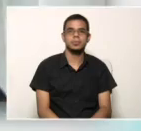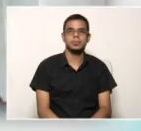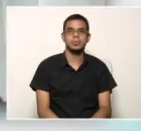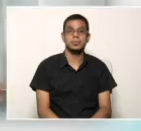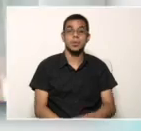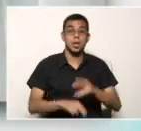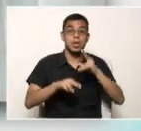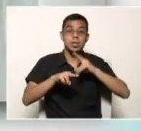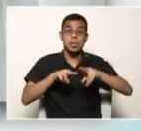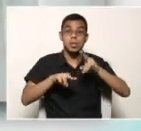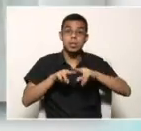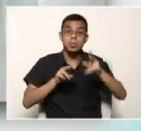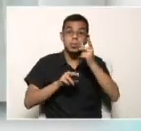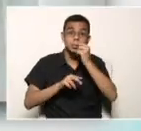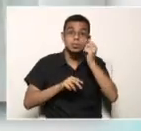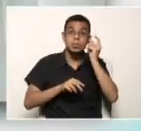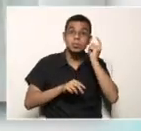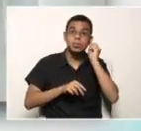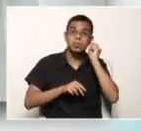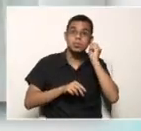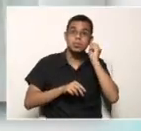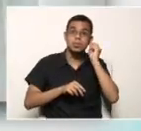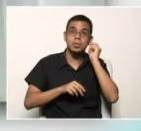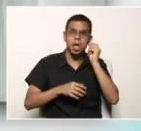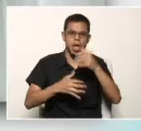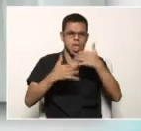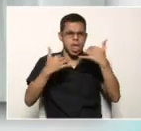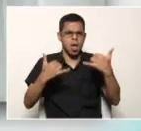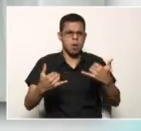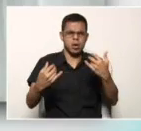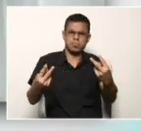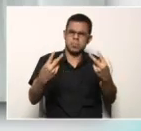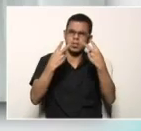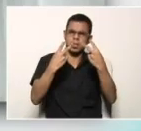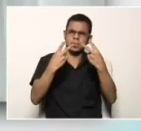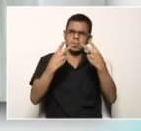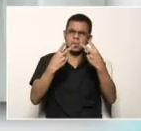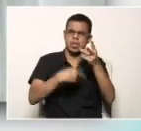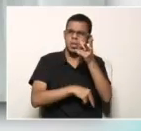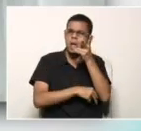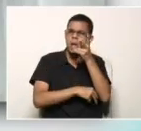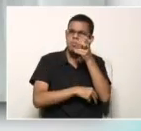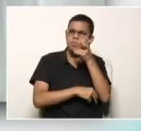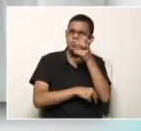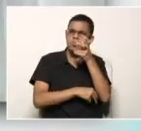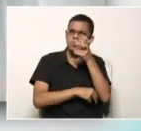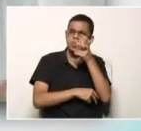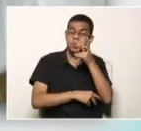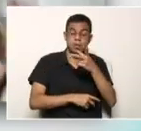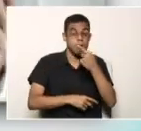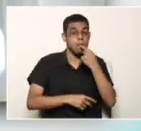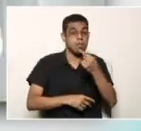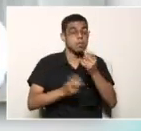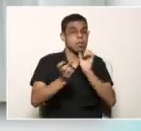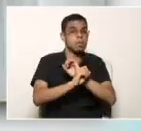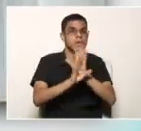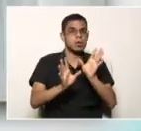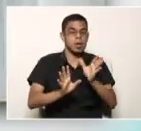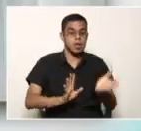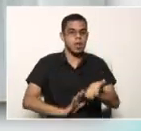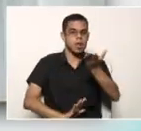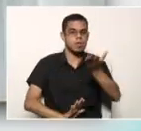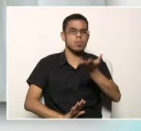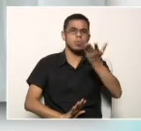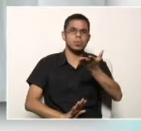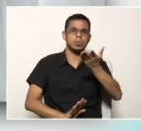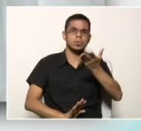Niñas, niños, ahora que me tienen en pantalla y escuchen en sus casas, les confieso que para mí es sumamente